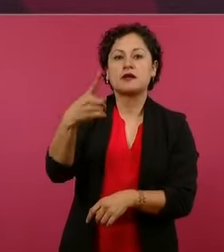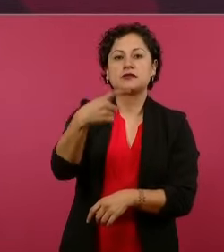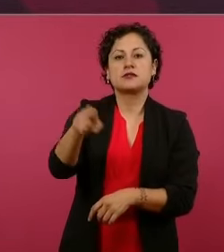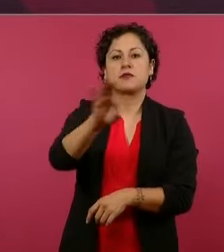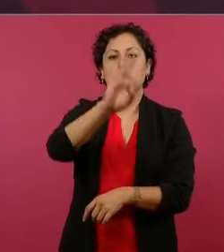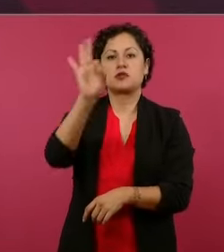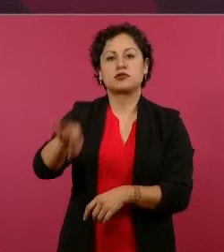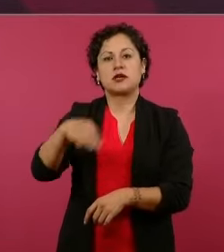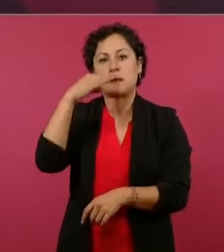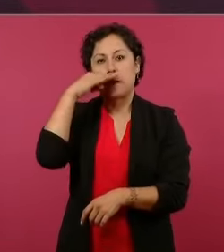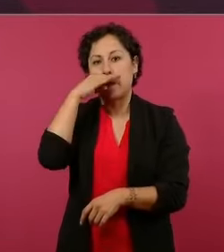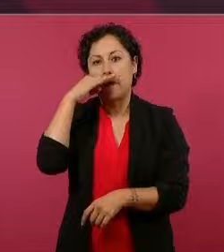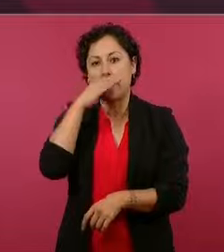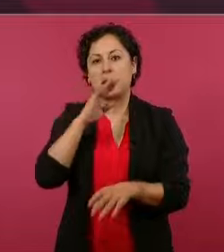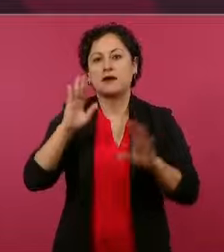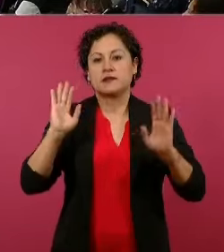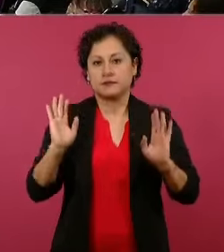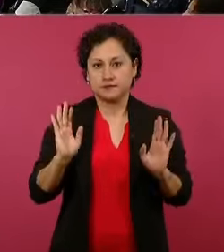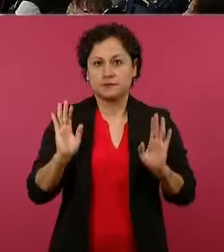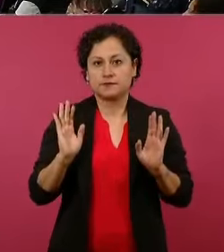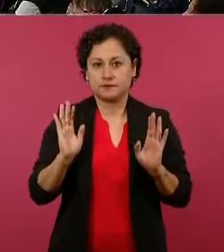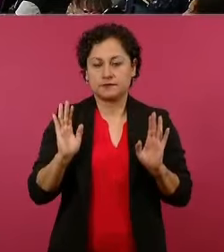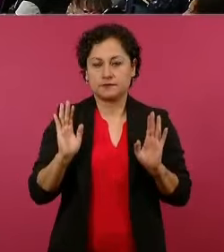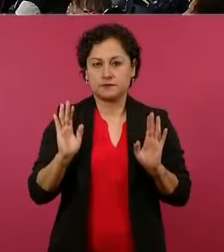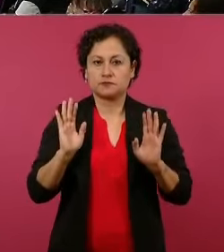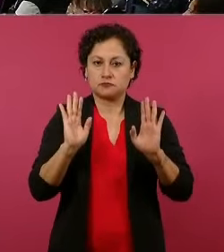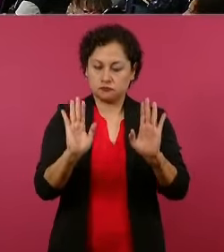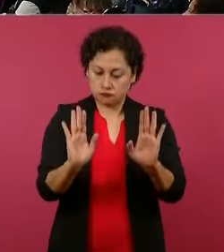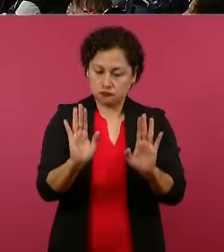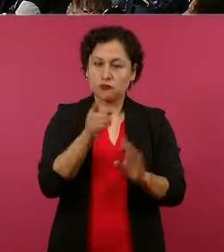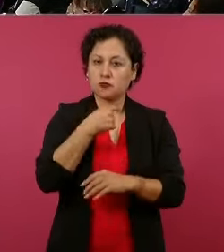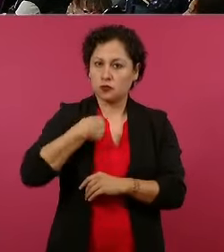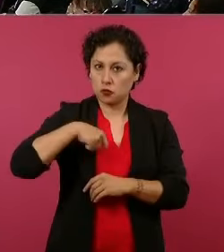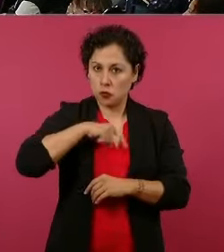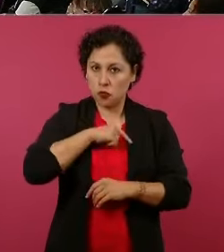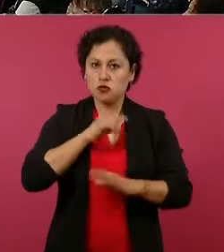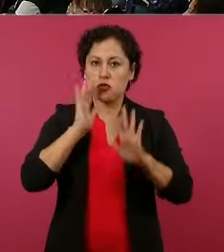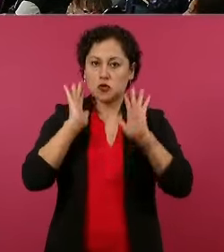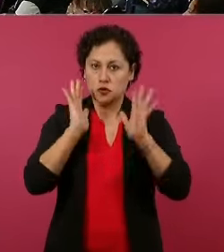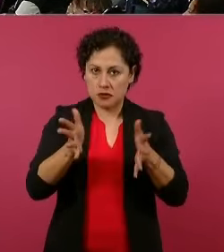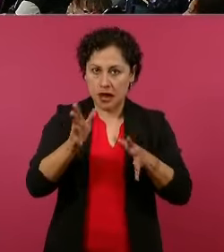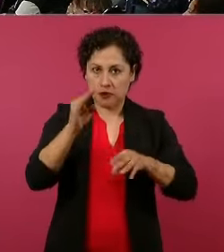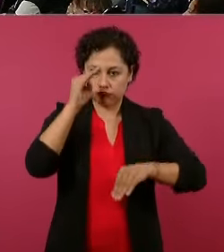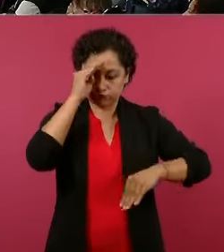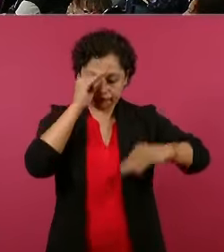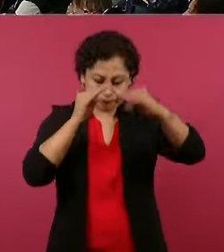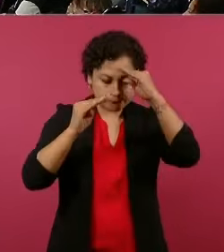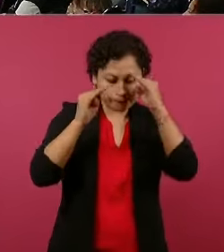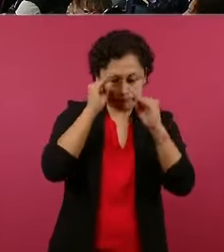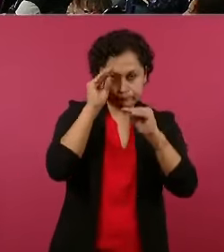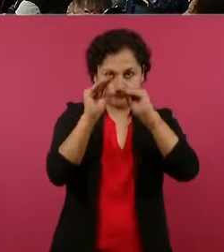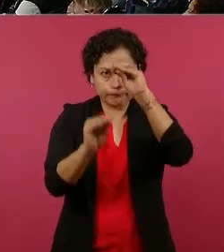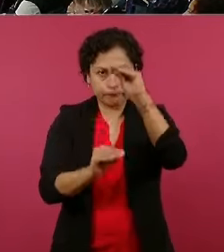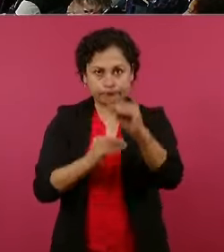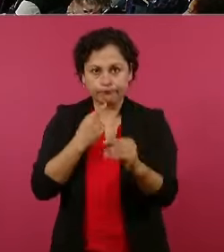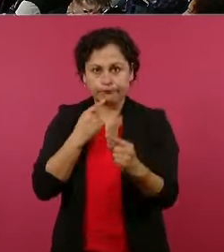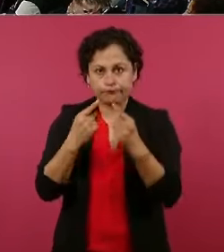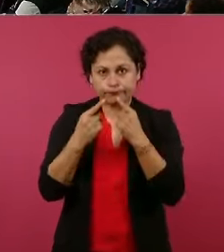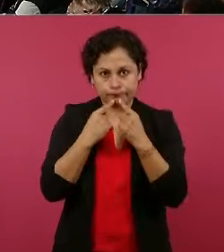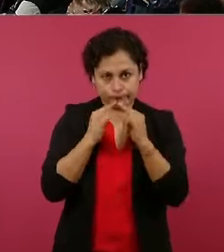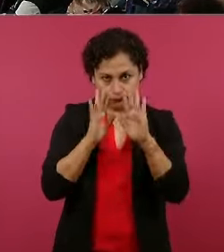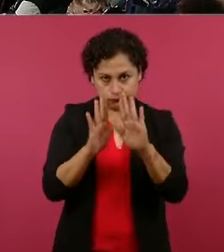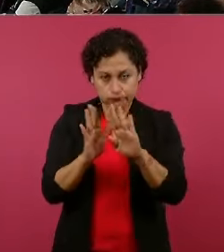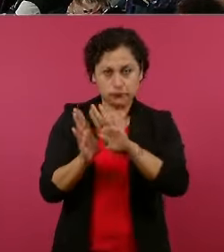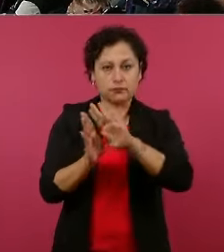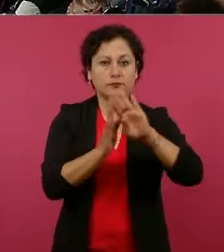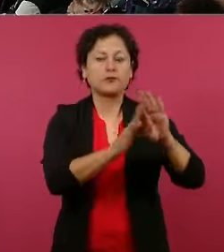gratuito ya estamos este tratando este tema lo otro Es